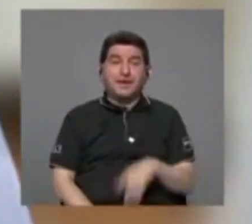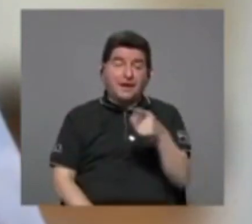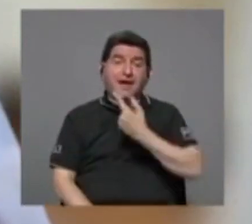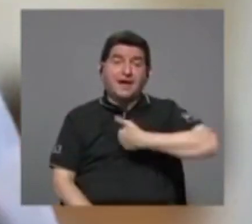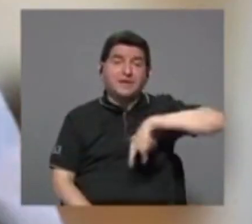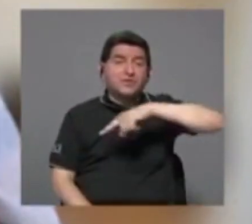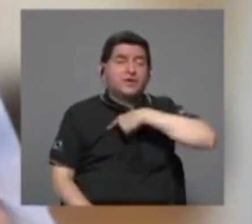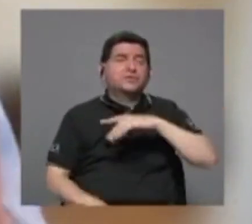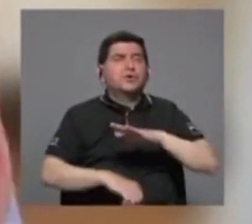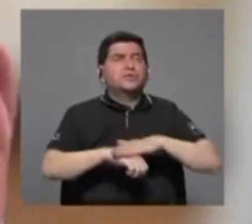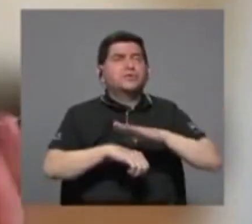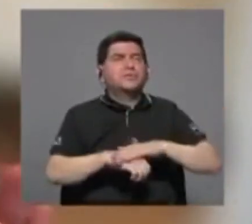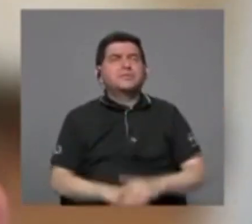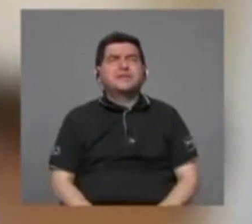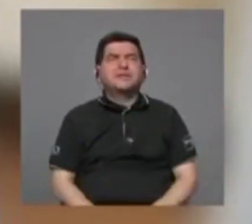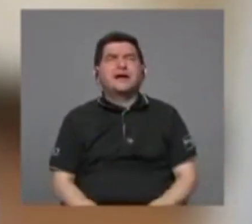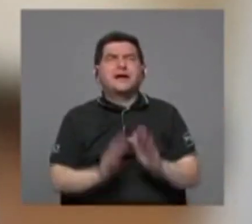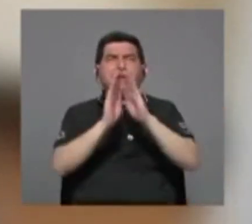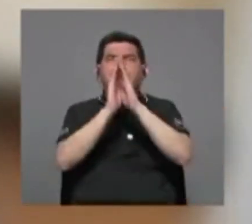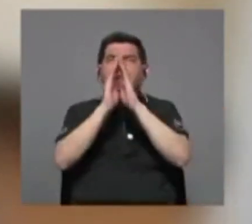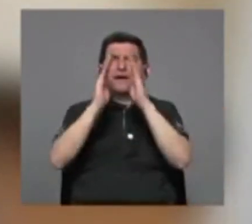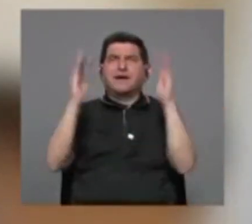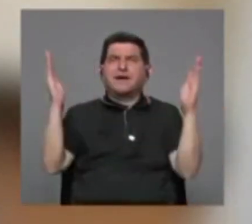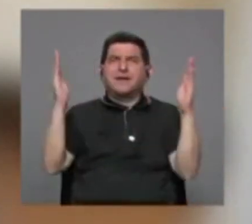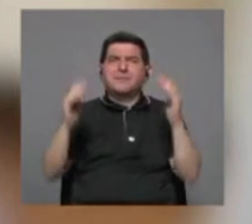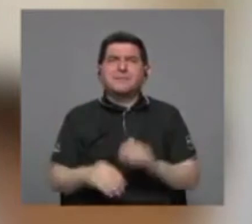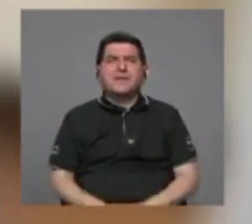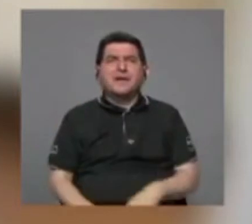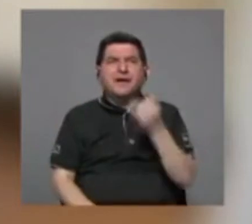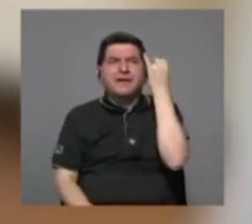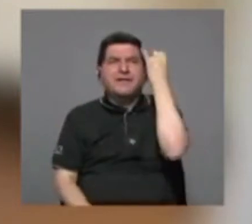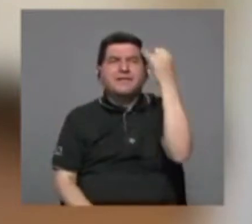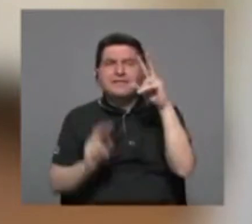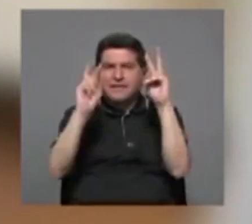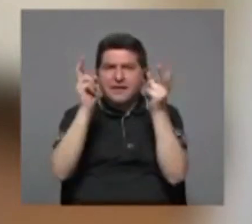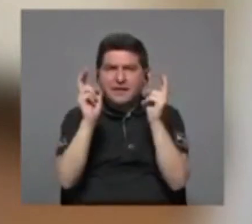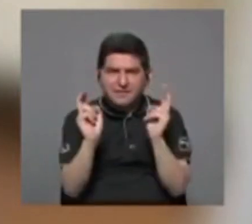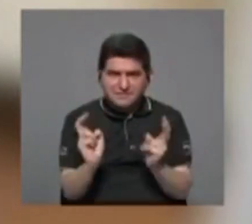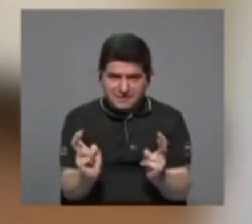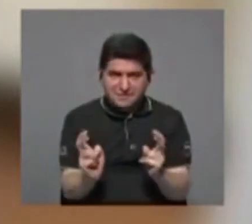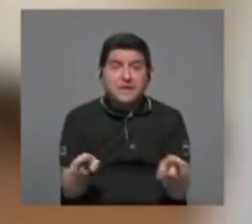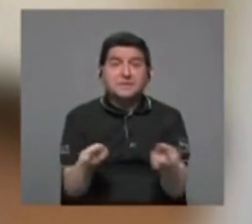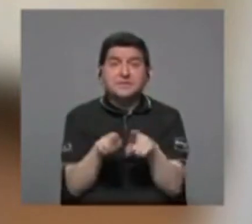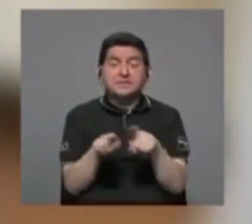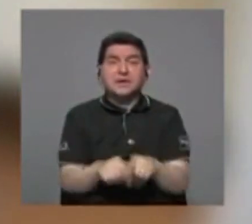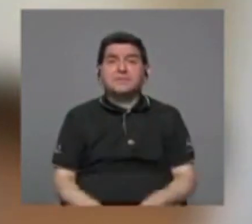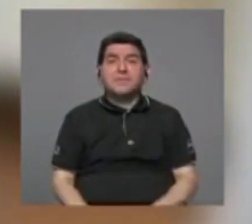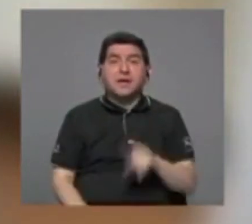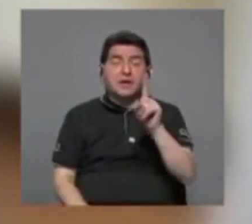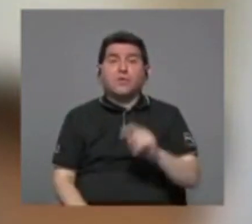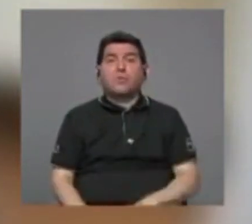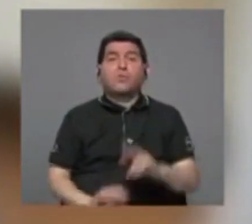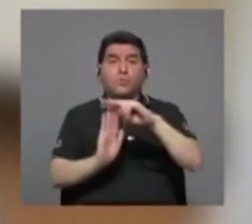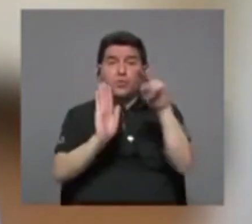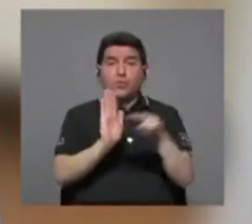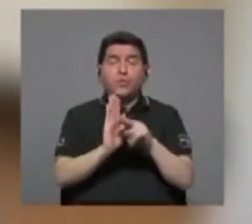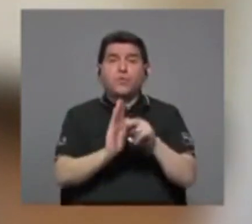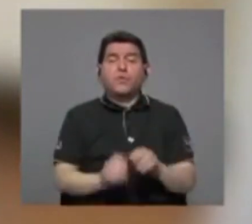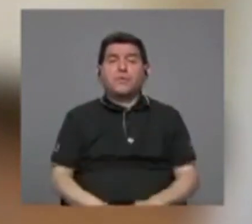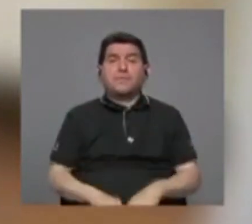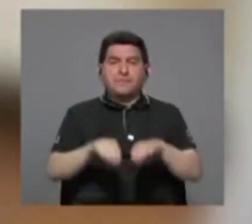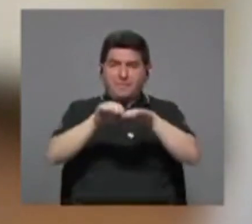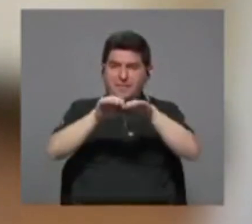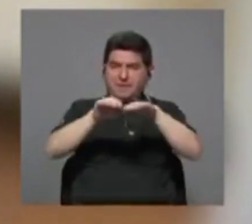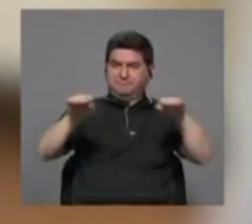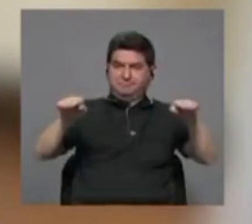nosotros esa amplitud de consideración de temas y al mismo tiempo un horizonte normativo con el cual